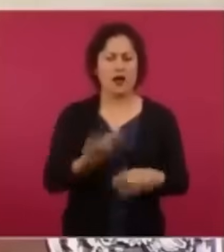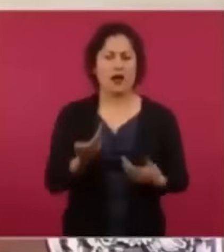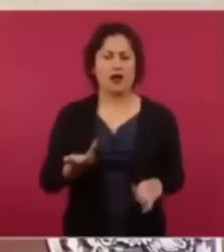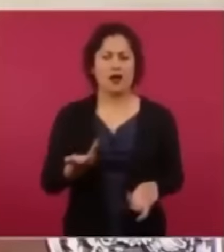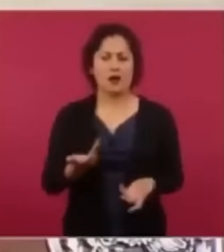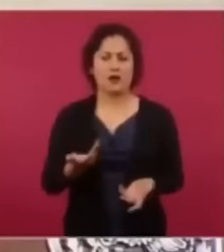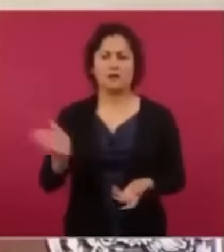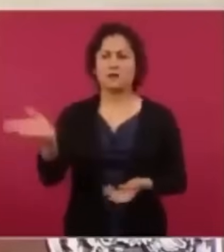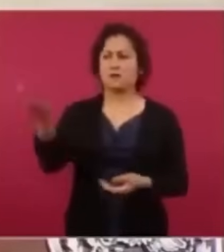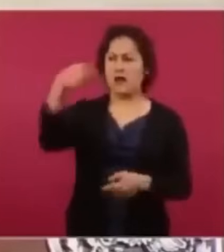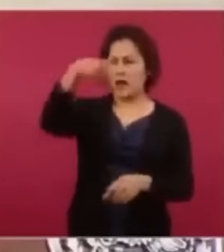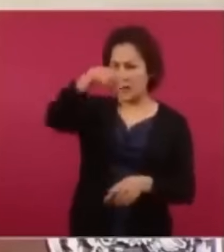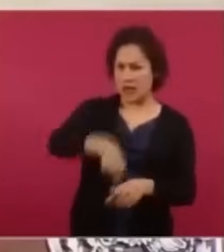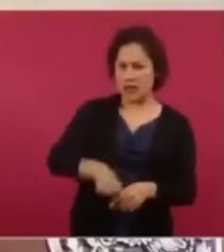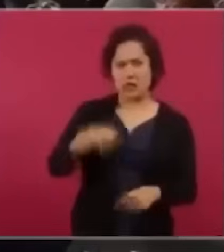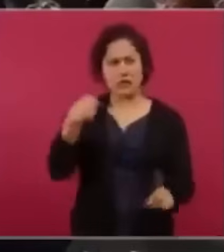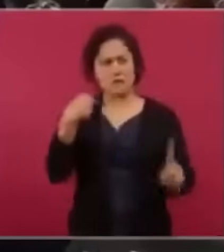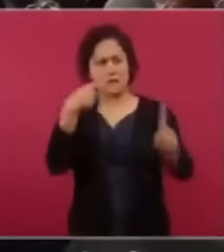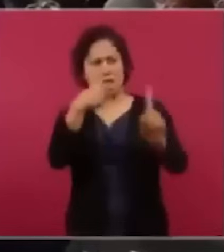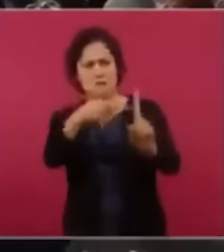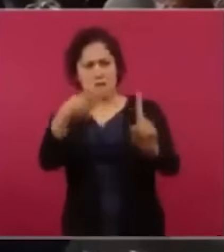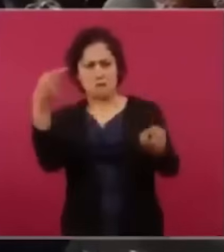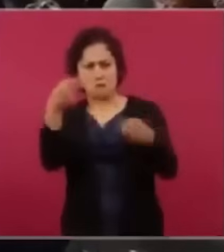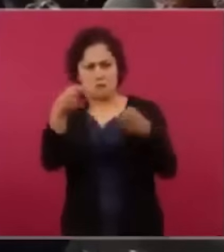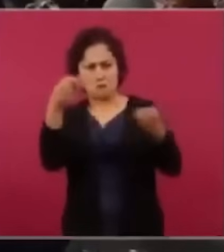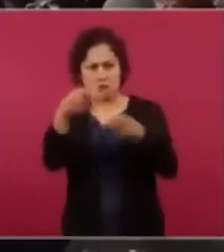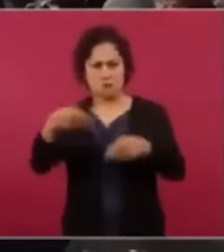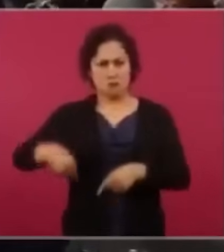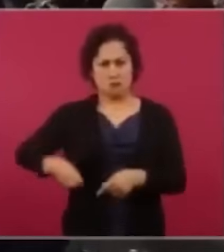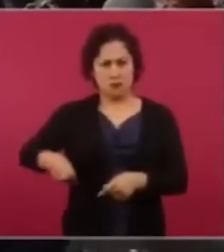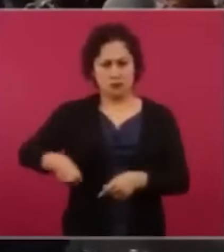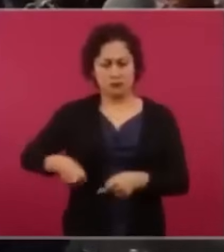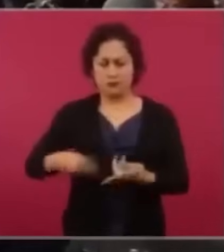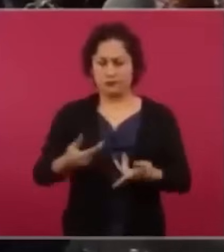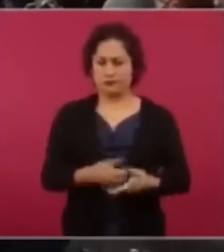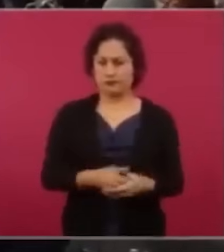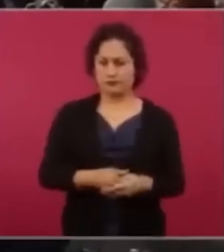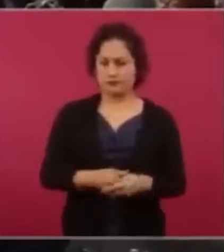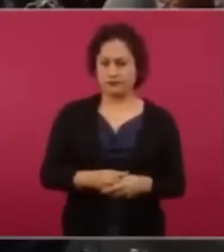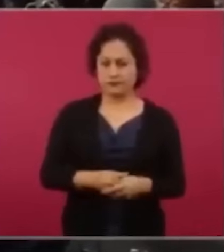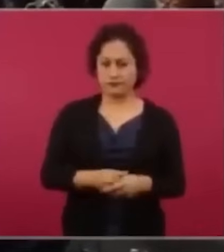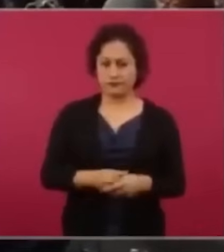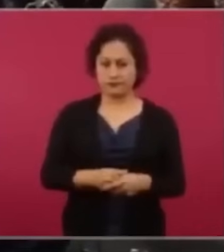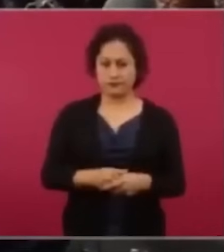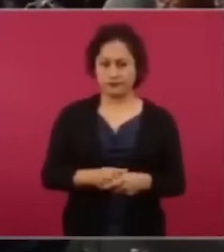al banquillo de los acusados. Permítame.